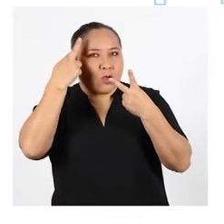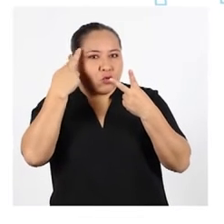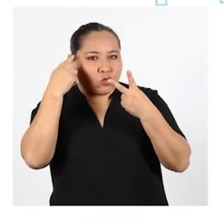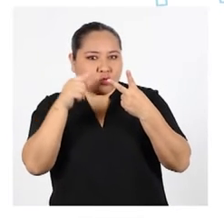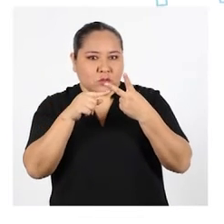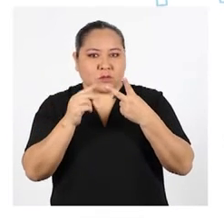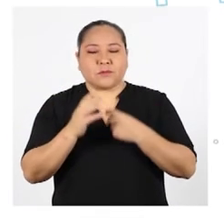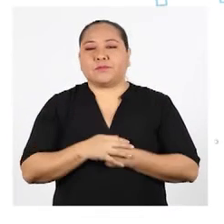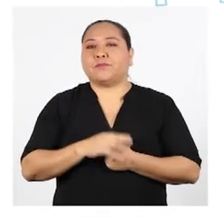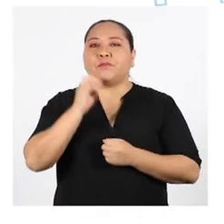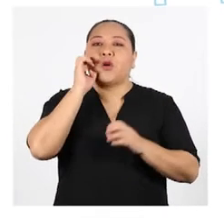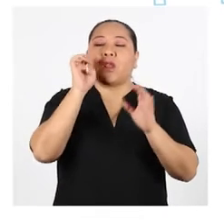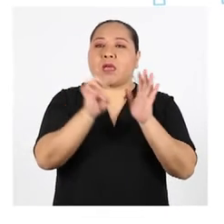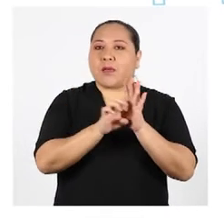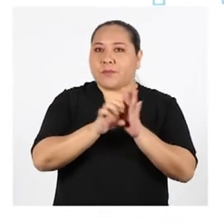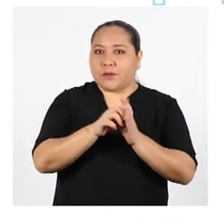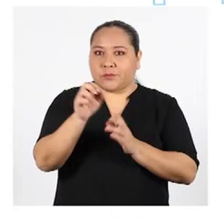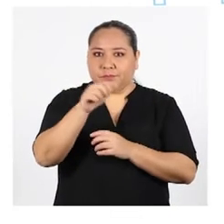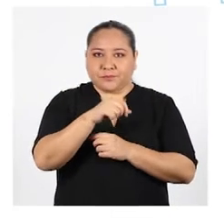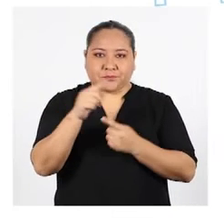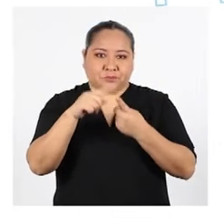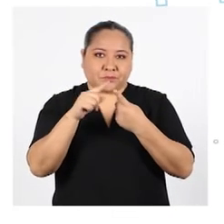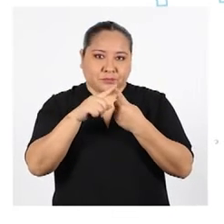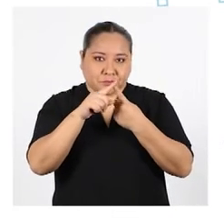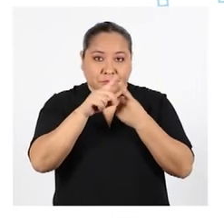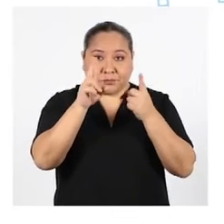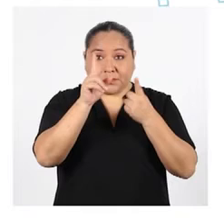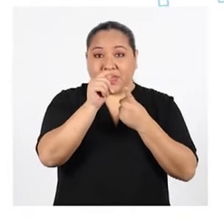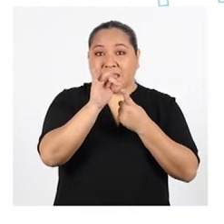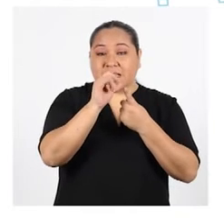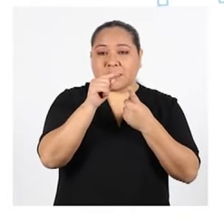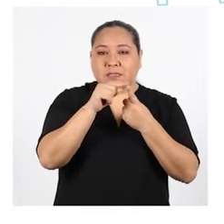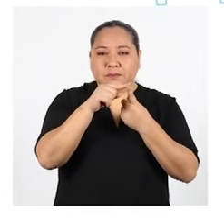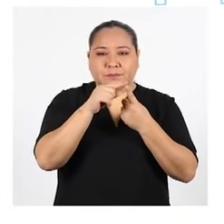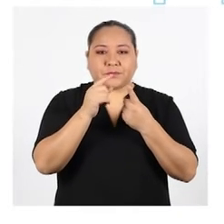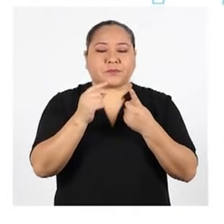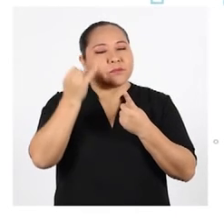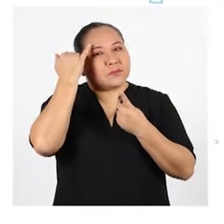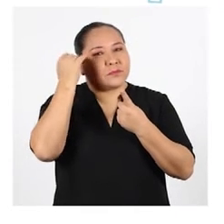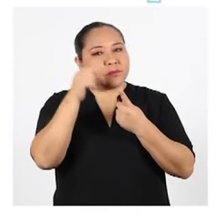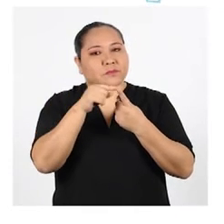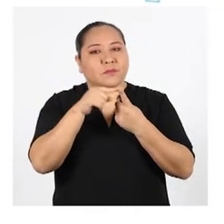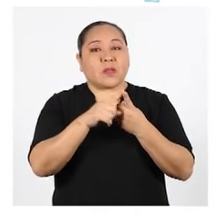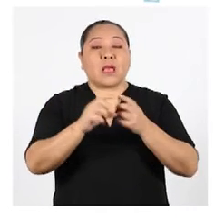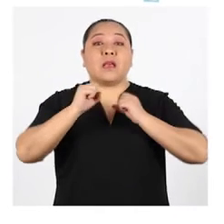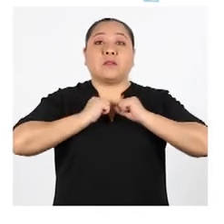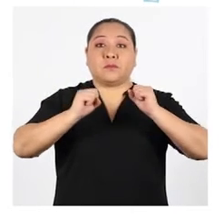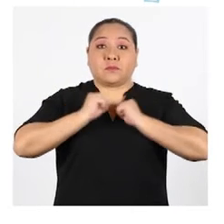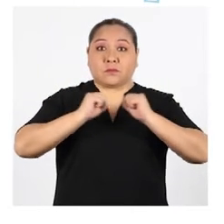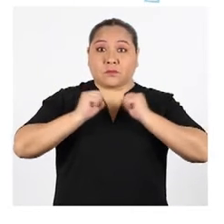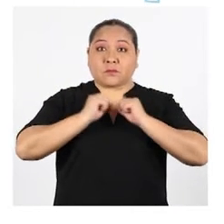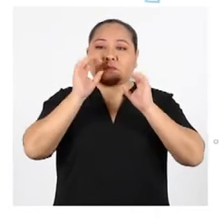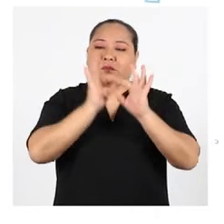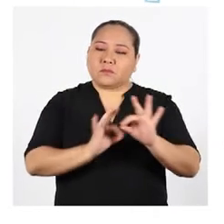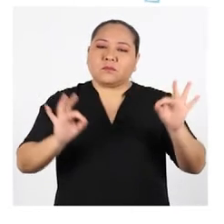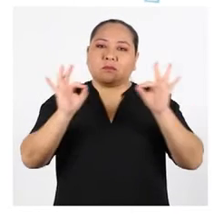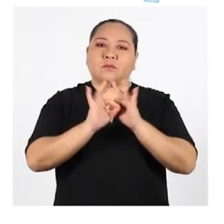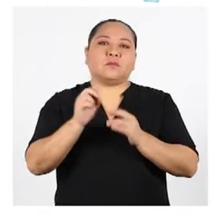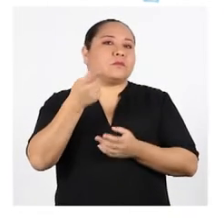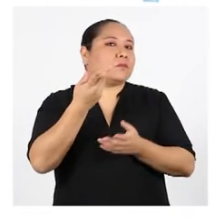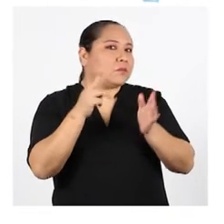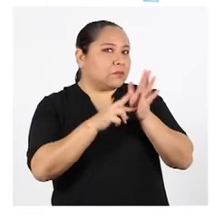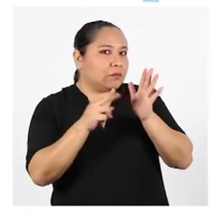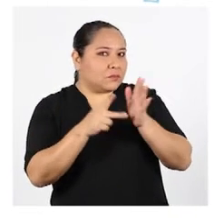razones. Pongamos de ejemplo la siguiente premisa o tesis. La actividad física es importante. Eso